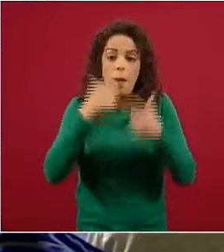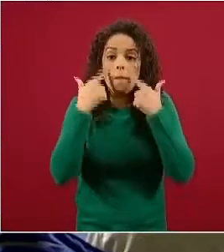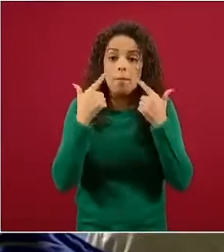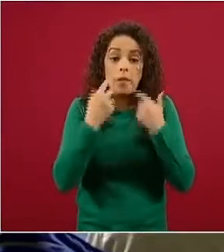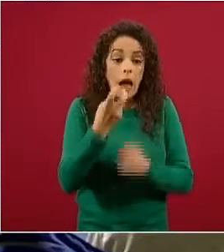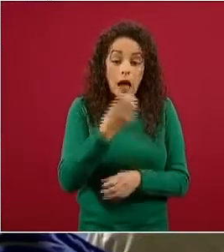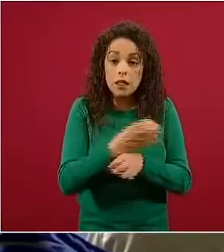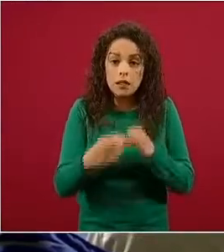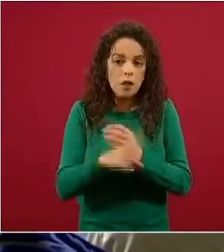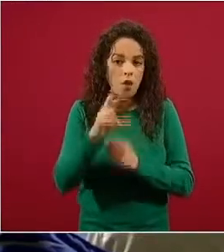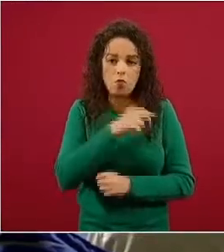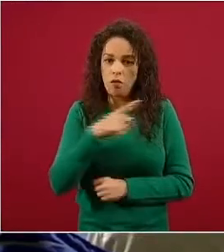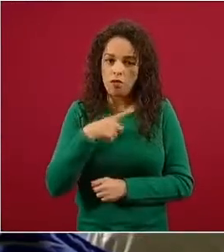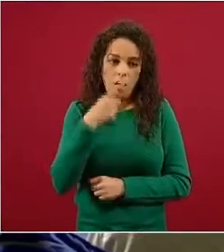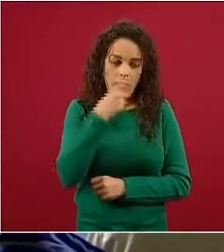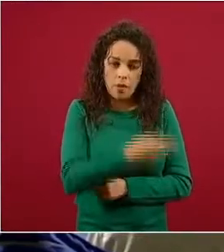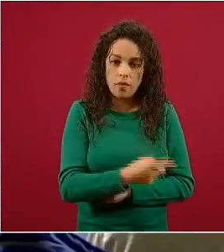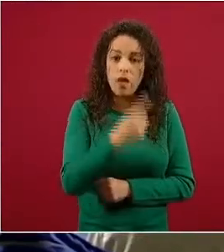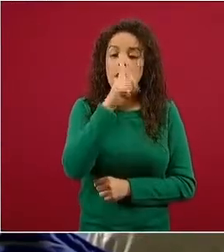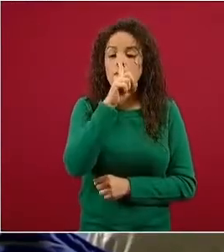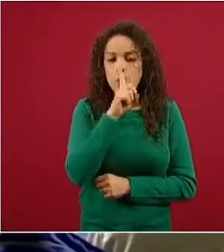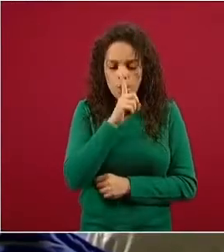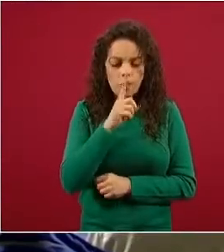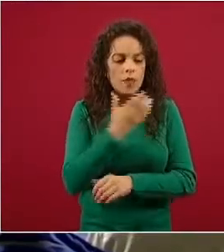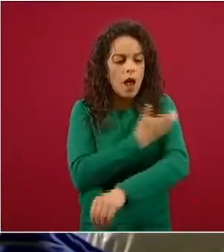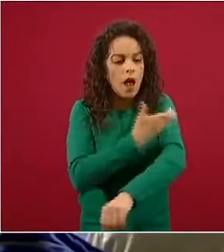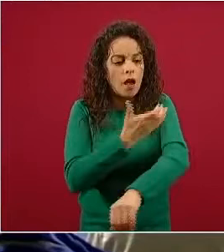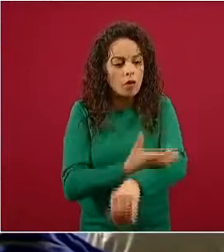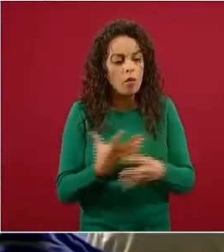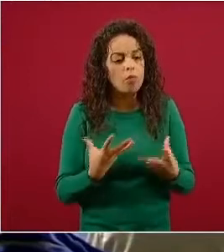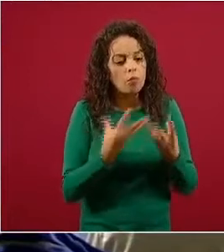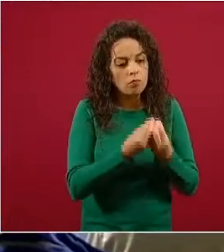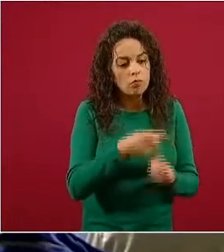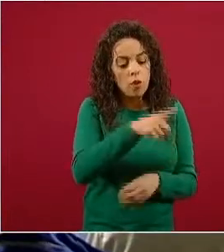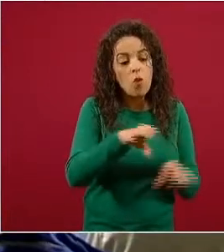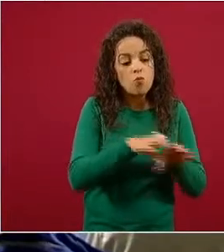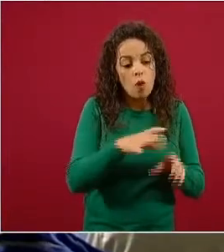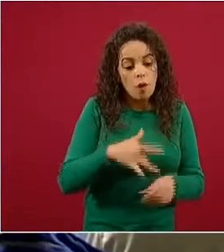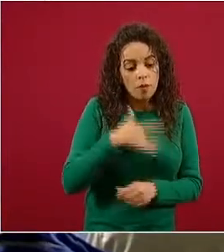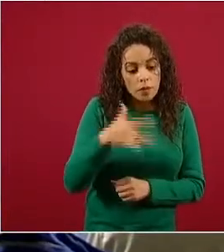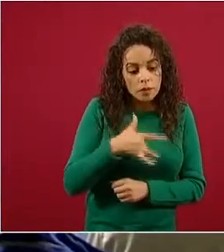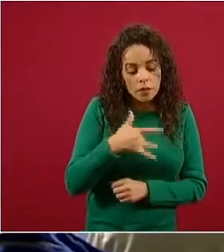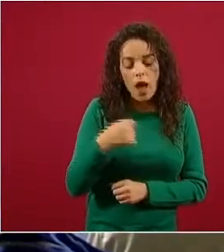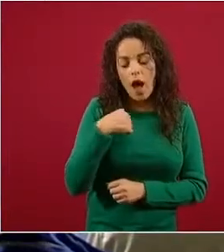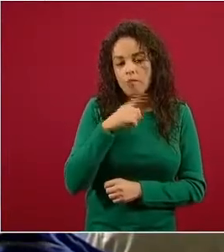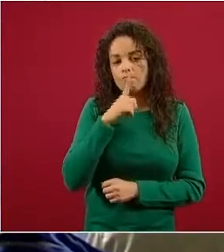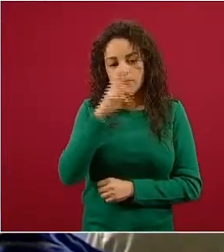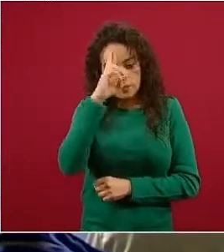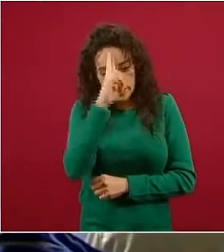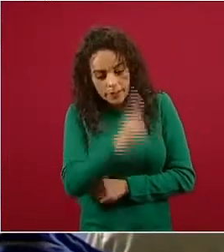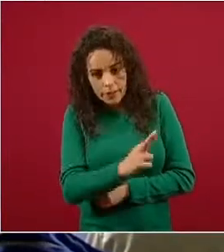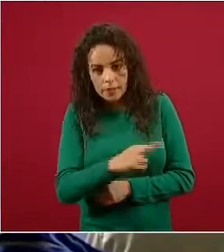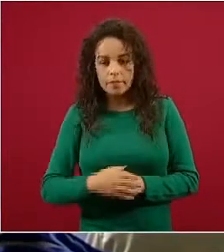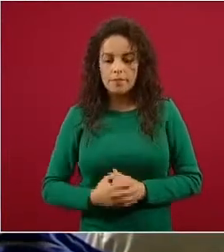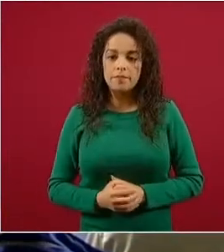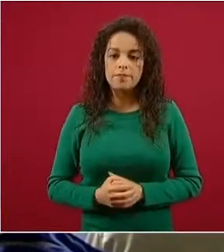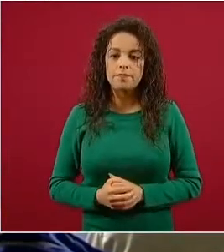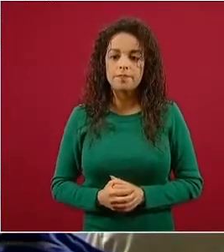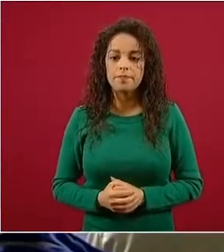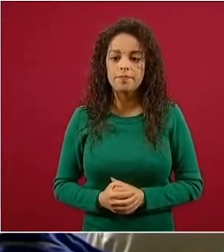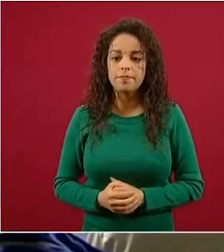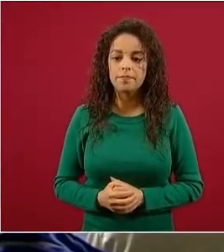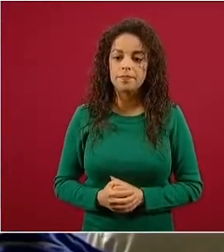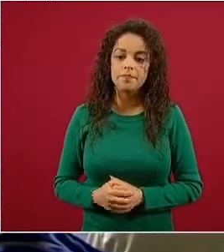traje hecho a la medida. Es importante entender que cuando estamos ante una pérdida, siempre hay dos cosas